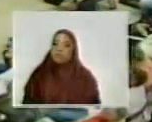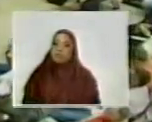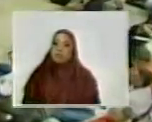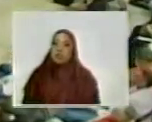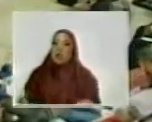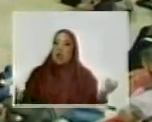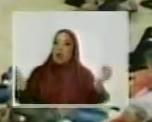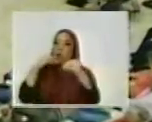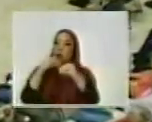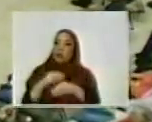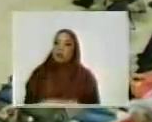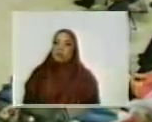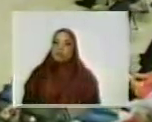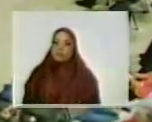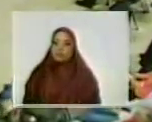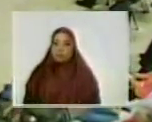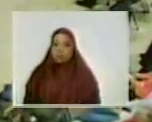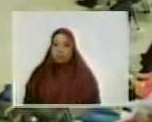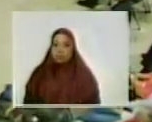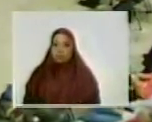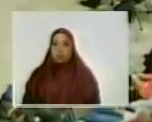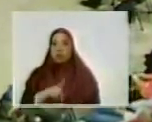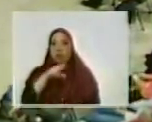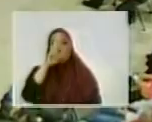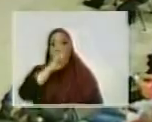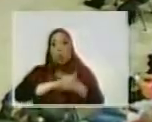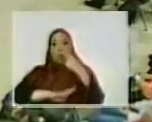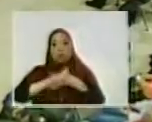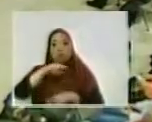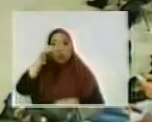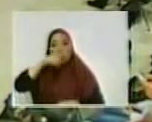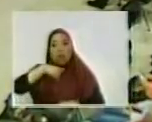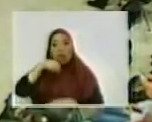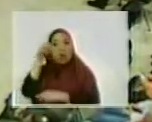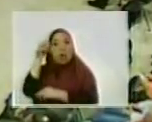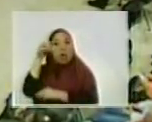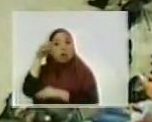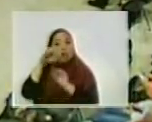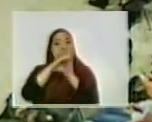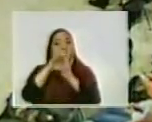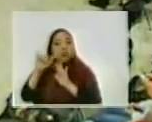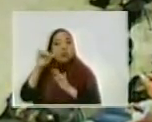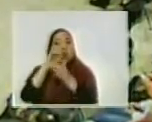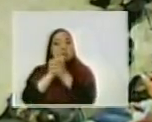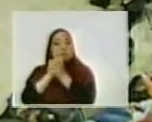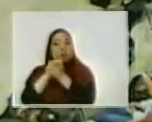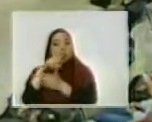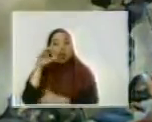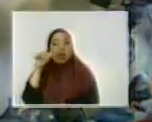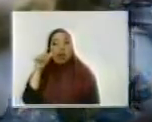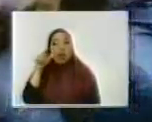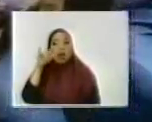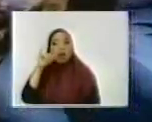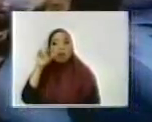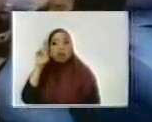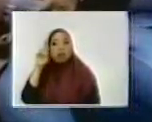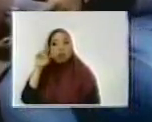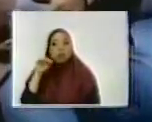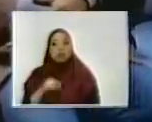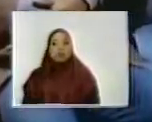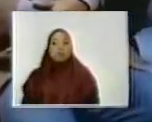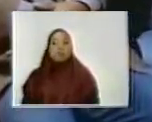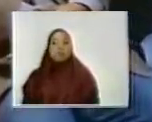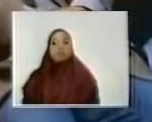Acuerda, primero, rendir honores desde esta Asamblea Nacional Constituyente al compatriota revolucionario Alí Rodríguez